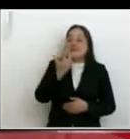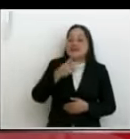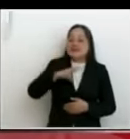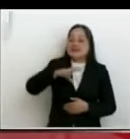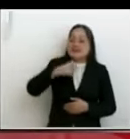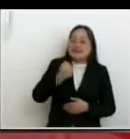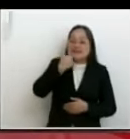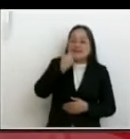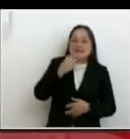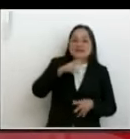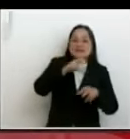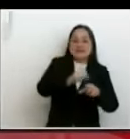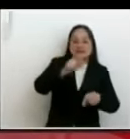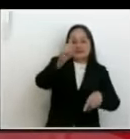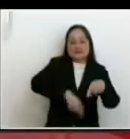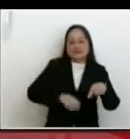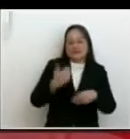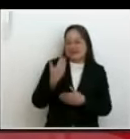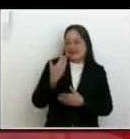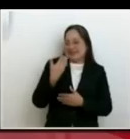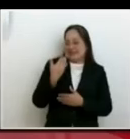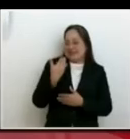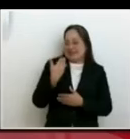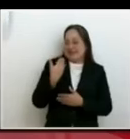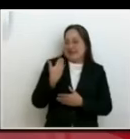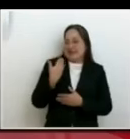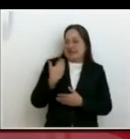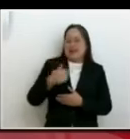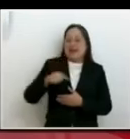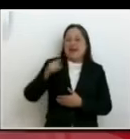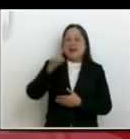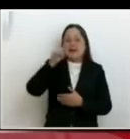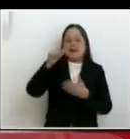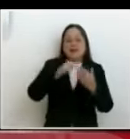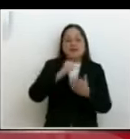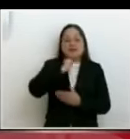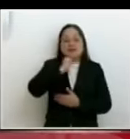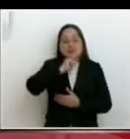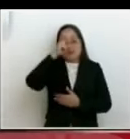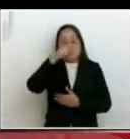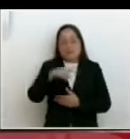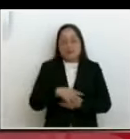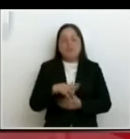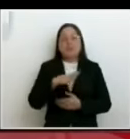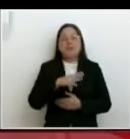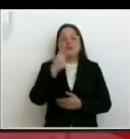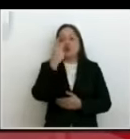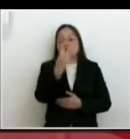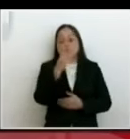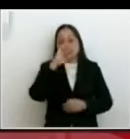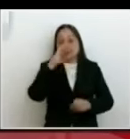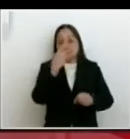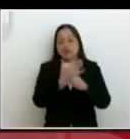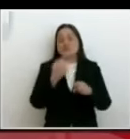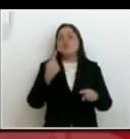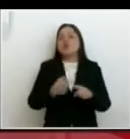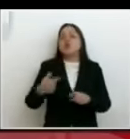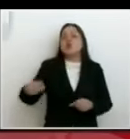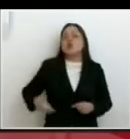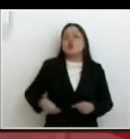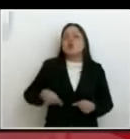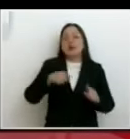este Senado de la República vivió hace tan solo unas horas tiene dos claros responsables. En primer lugar, los